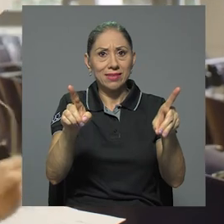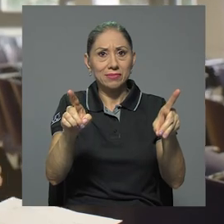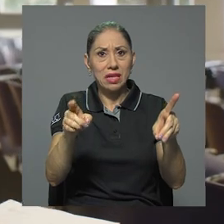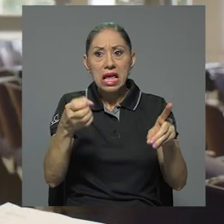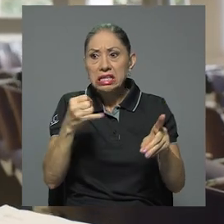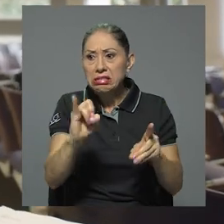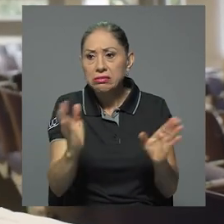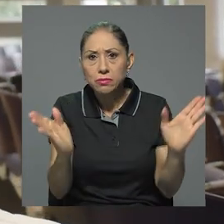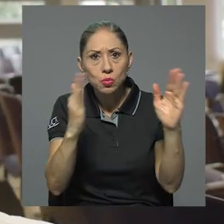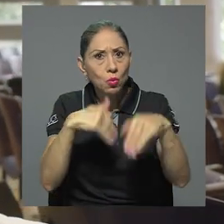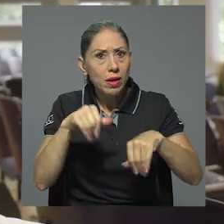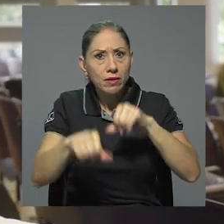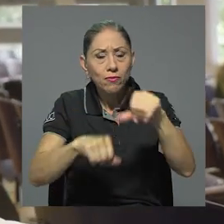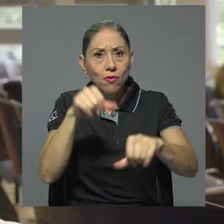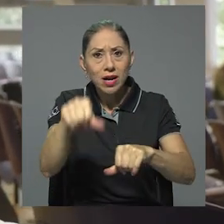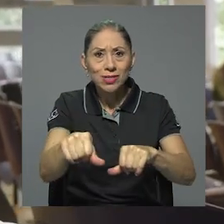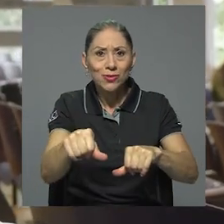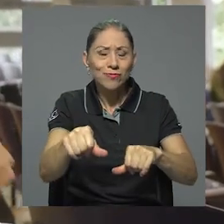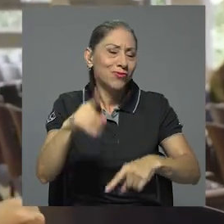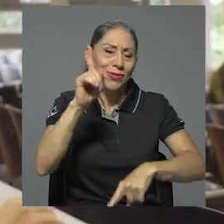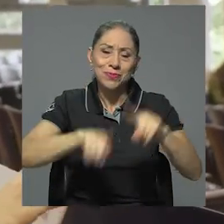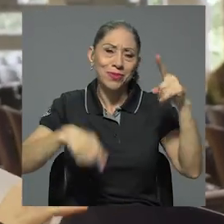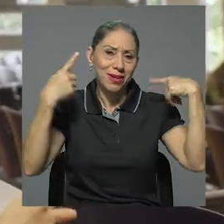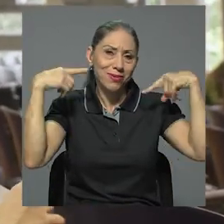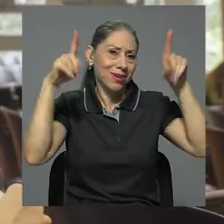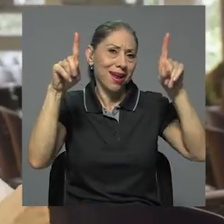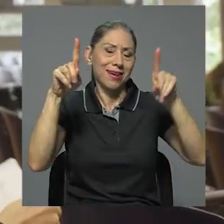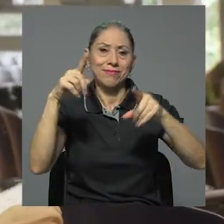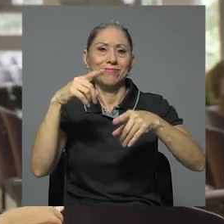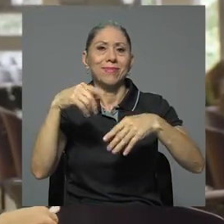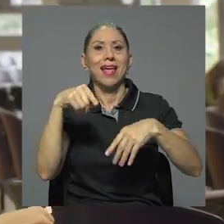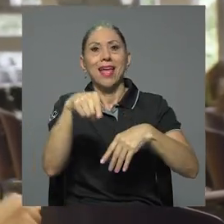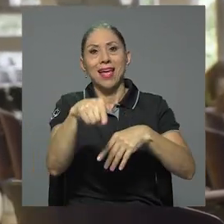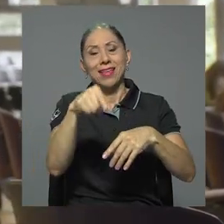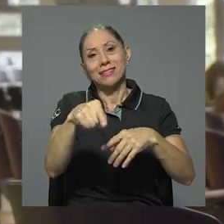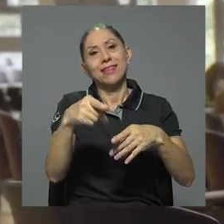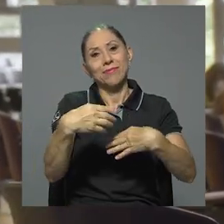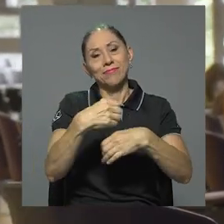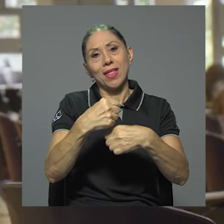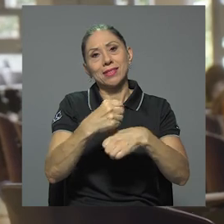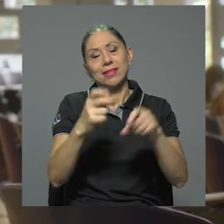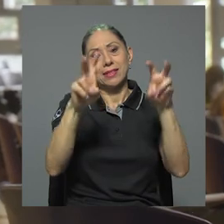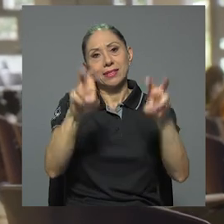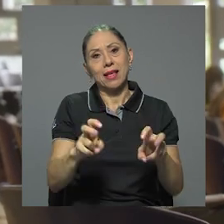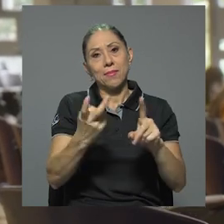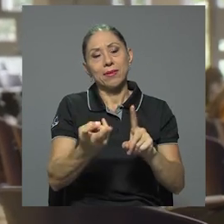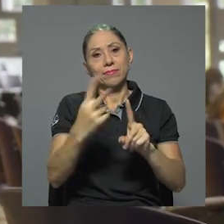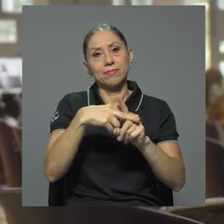sin ese esfuerzo evidentemente no sería posible poder llevar a cabo una aplicación.